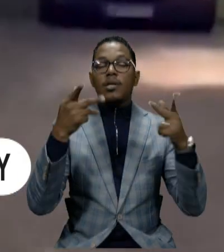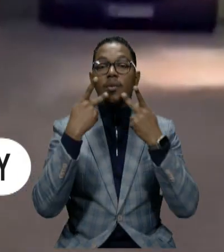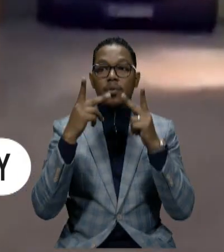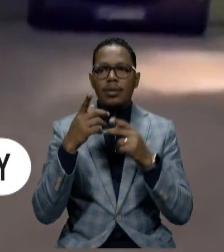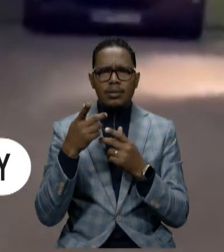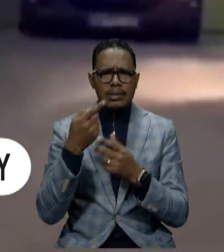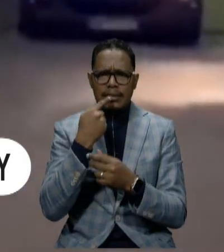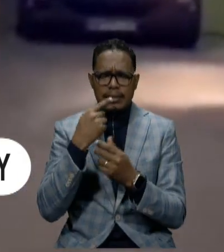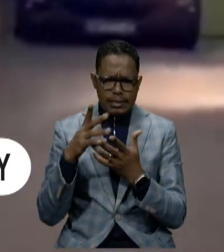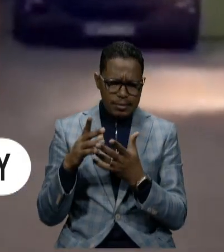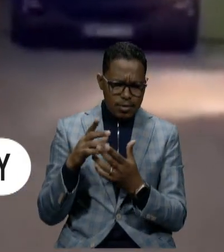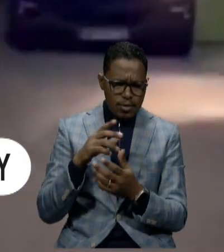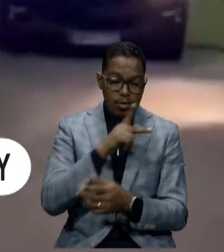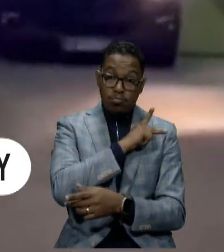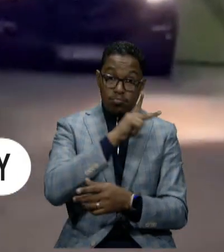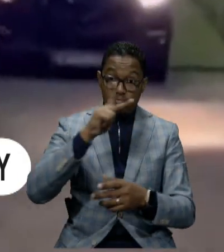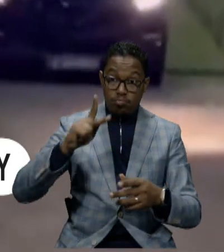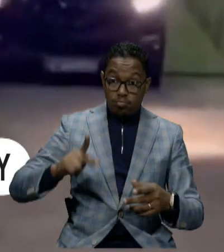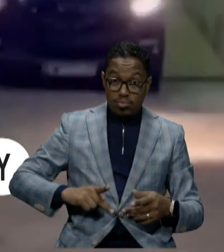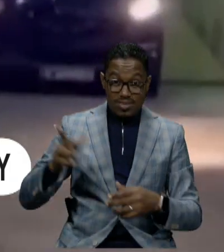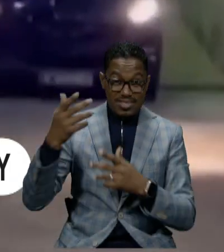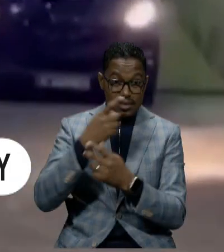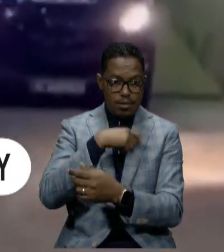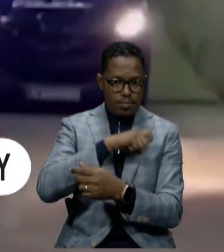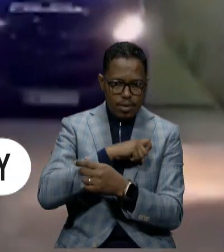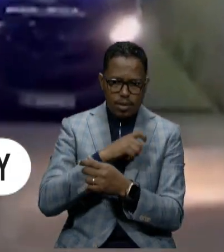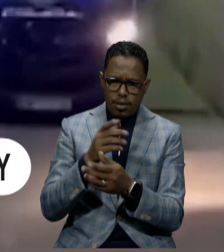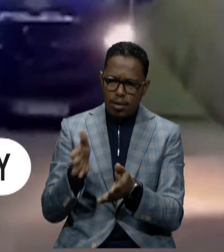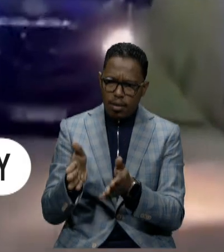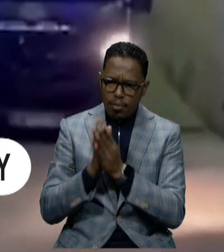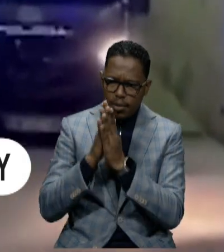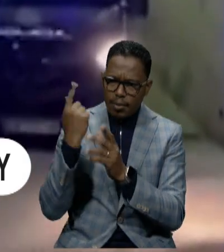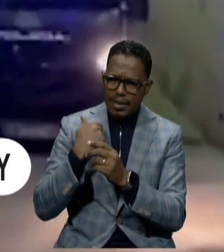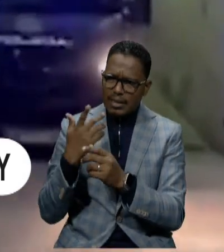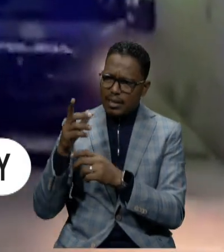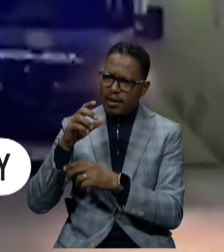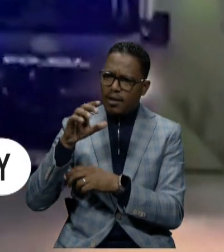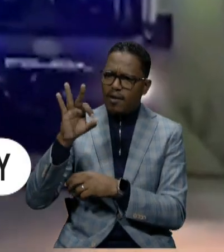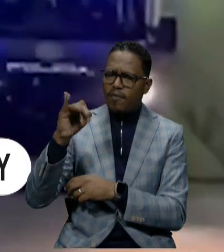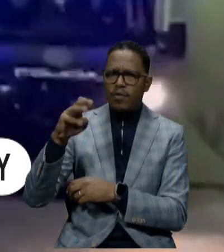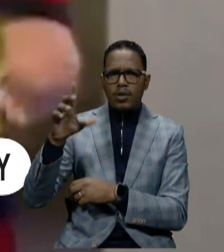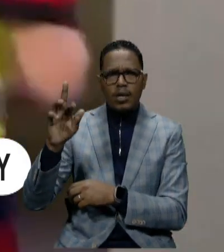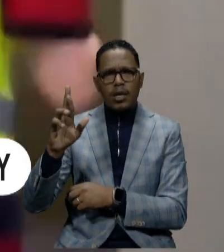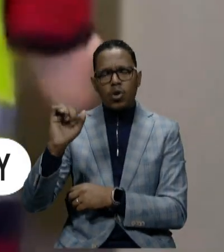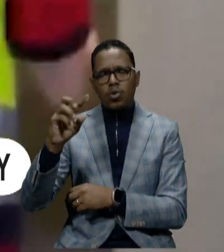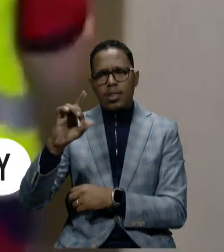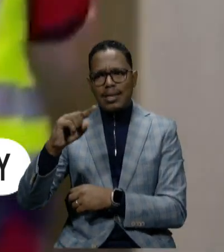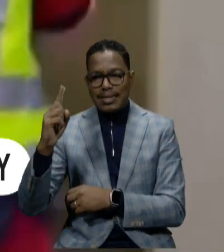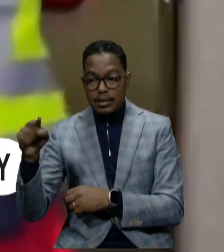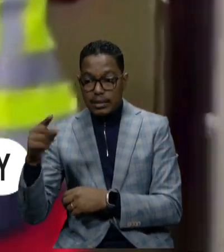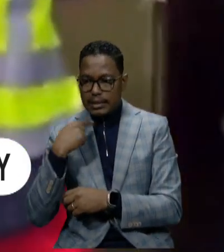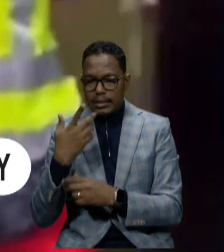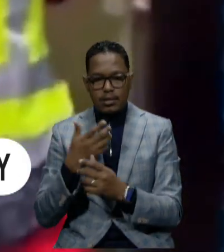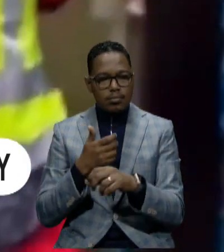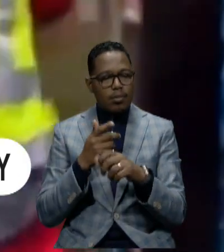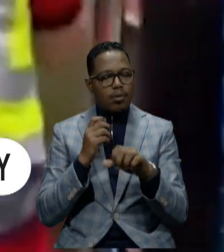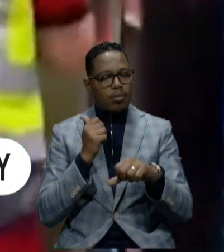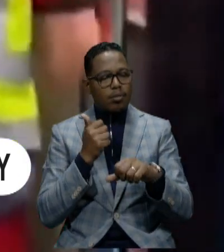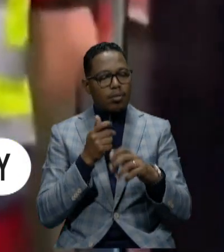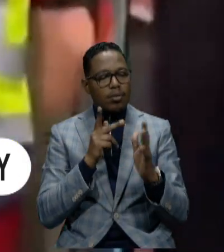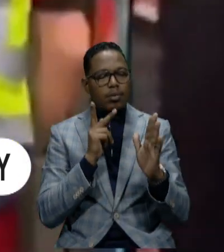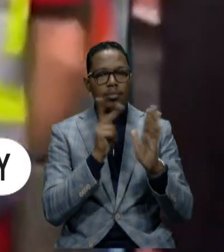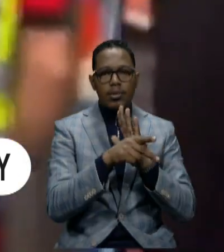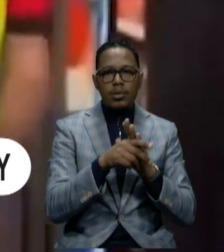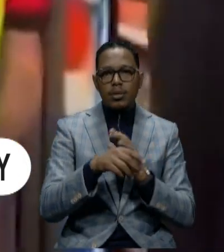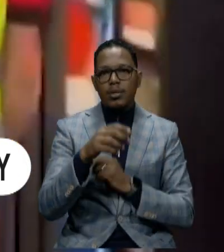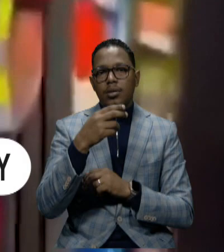Reino de España acogiera la solicitud de extradición realizada en contra de Furcal Rodríguez, imputada de provocarle la muerte al